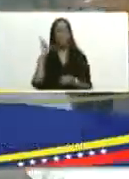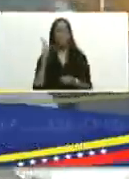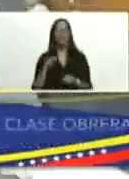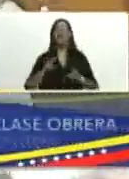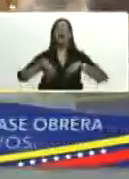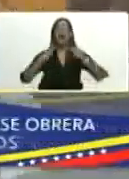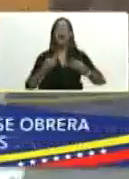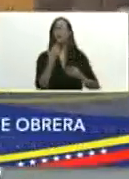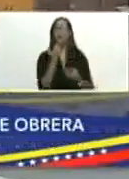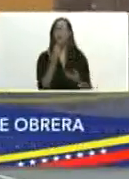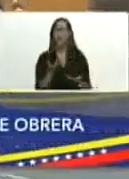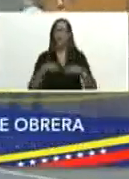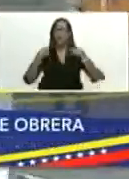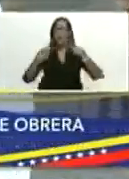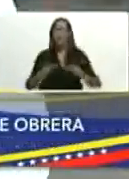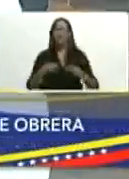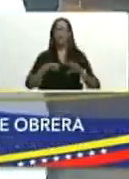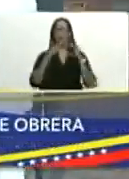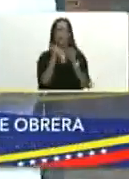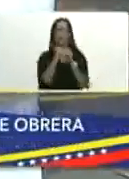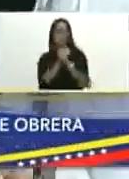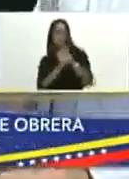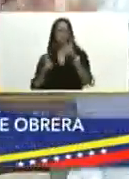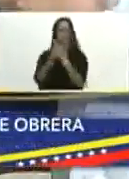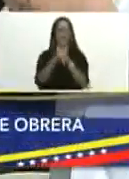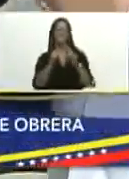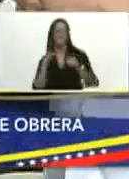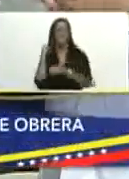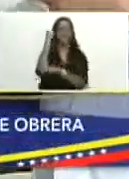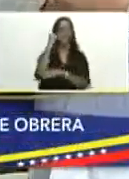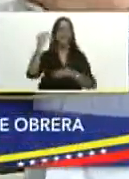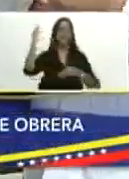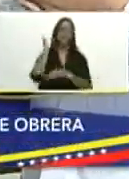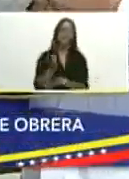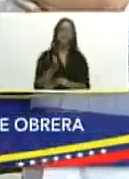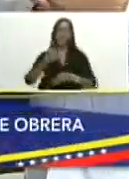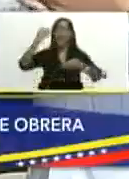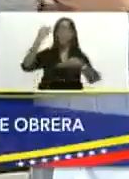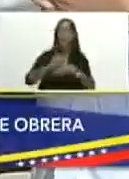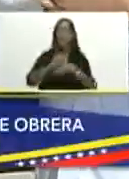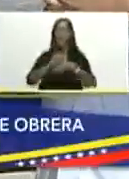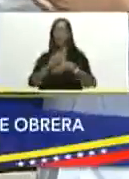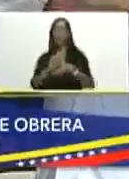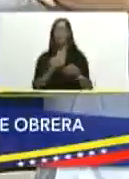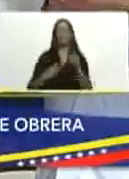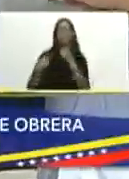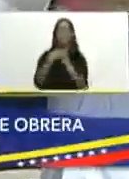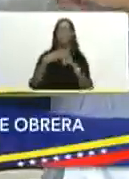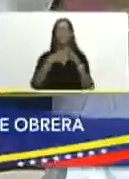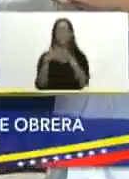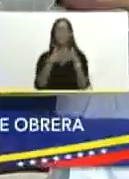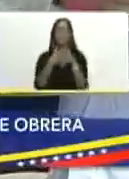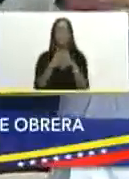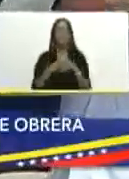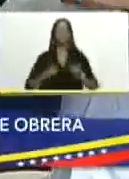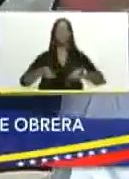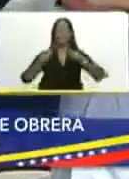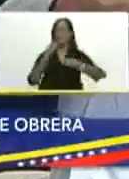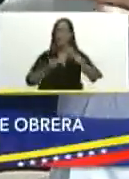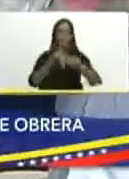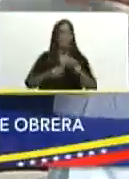nuevo pues la clase Obrera al frente para vencer las sanciones el bloqueo la agresión imperialista para innovar